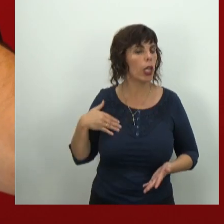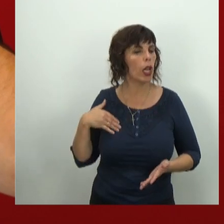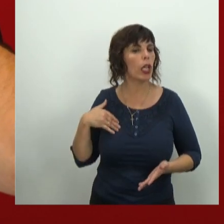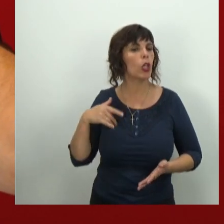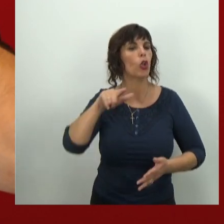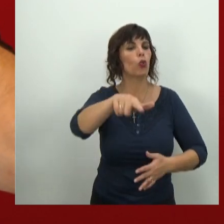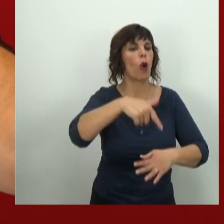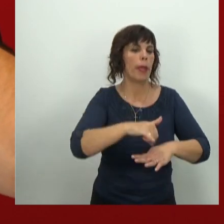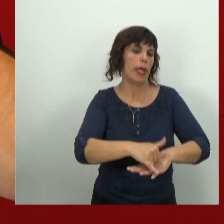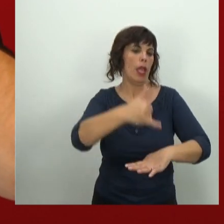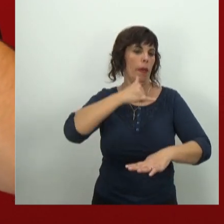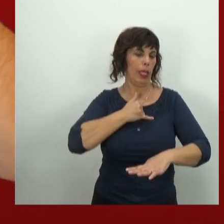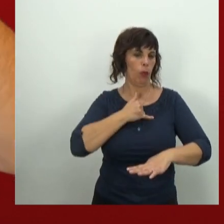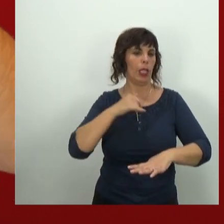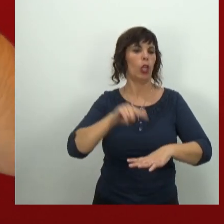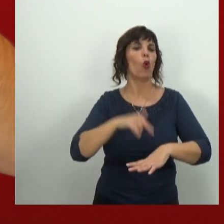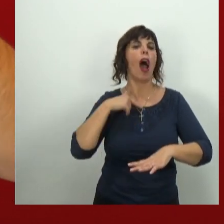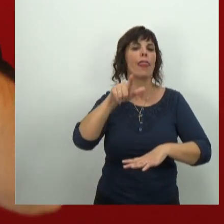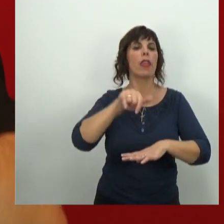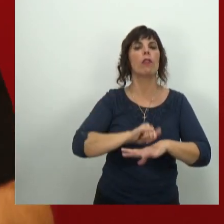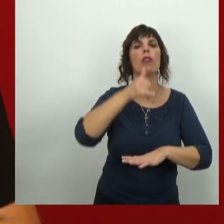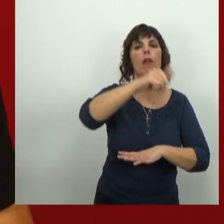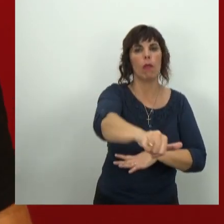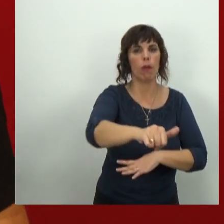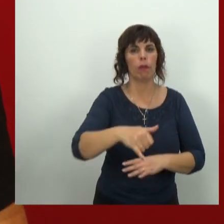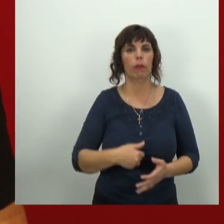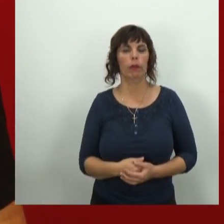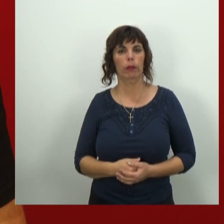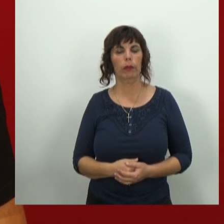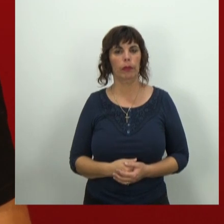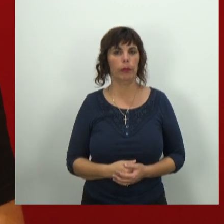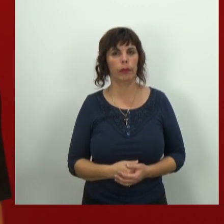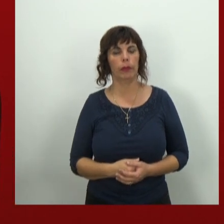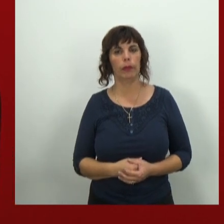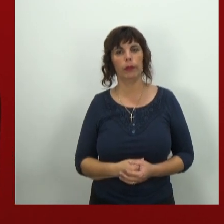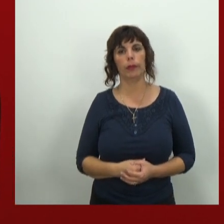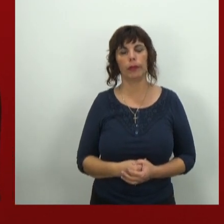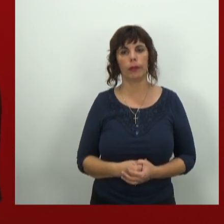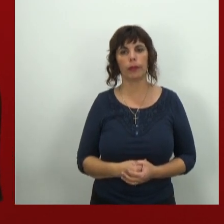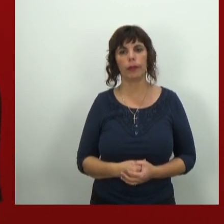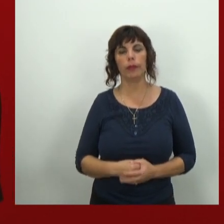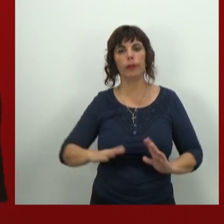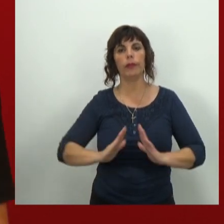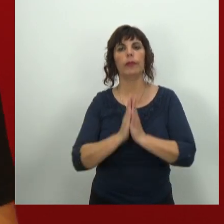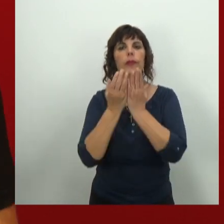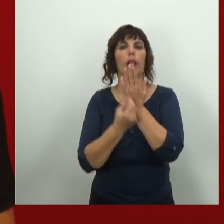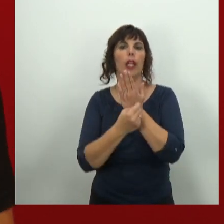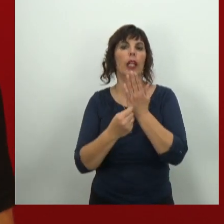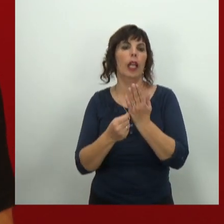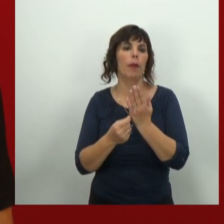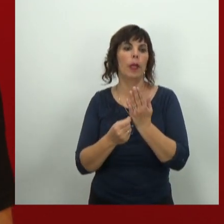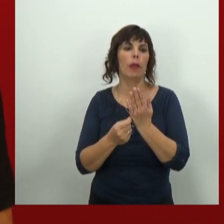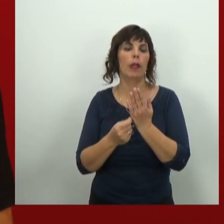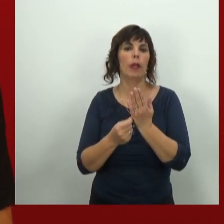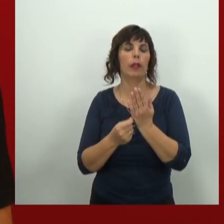cielos y para que veas cuántas veces la Biblia habla del reino de Dios.